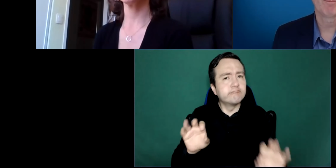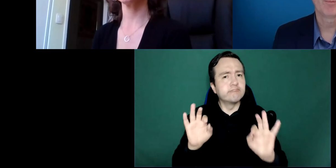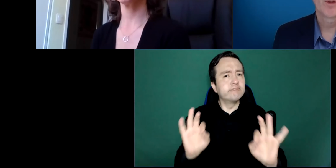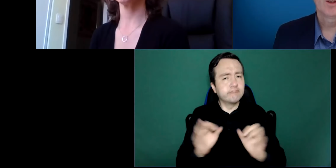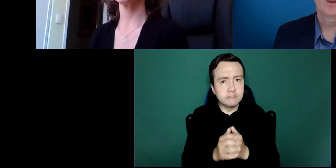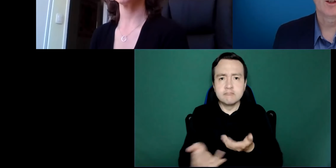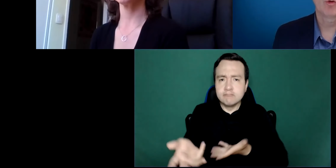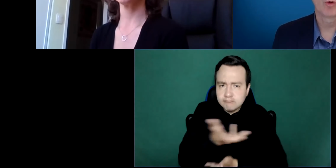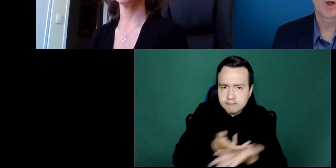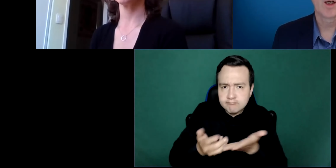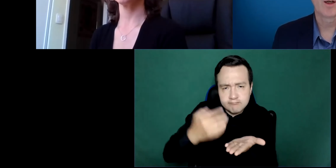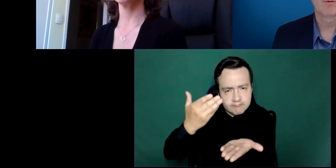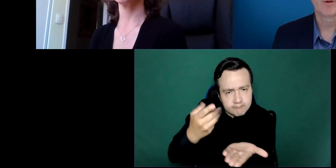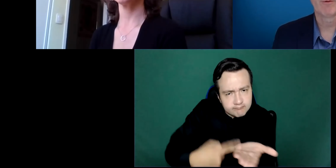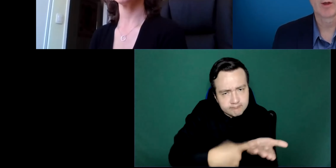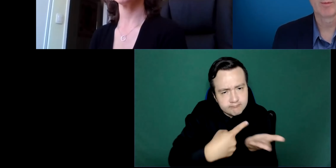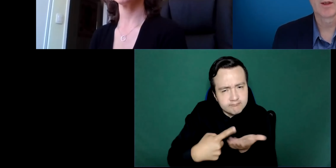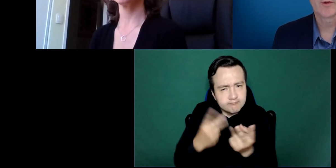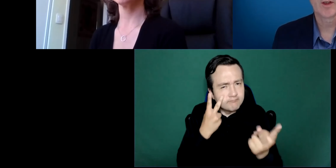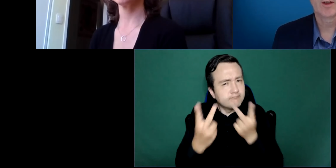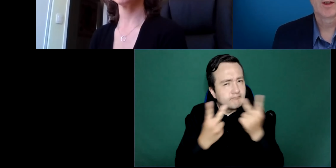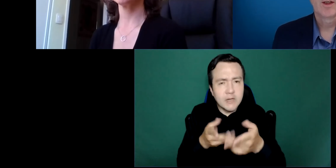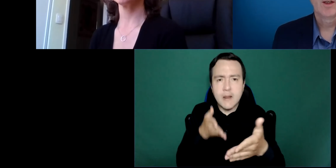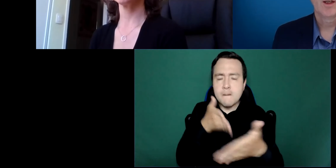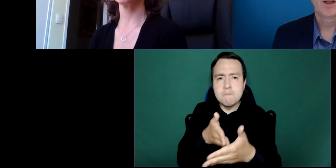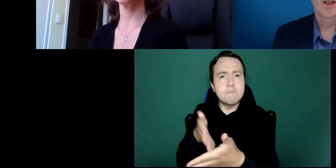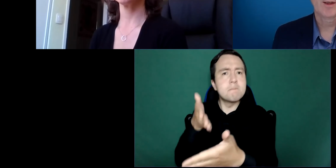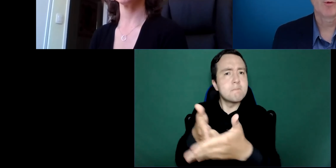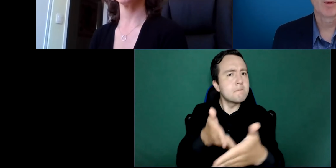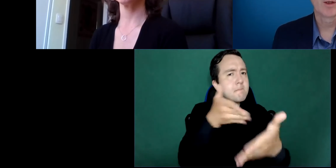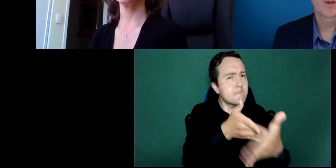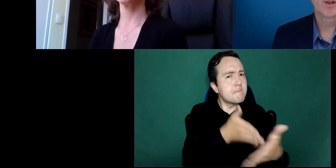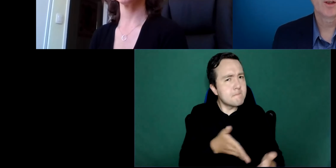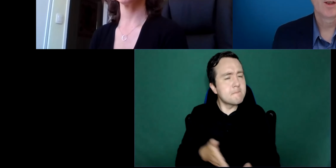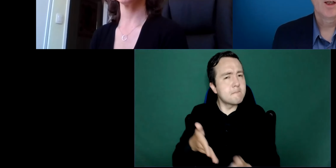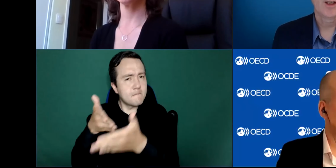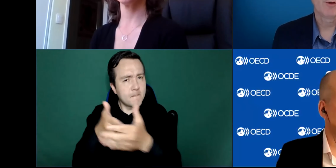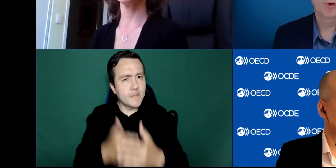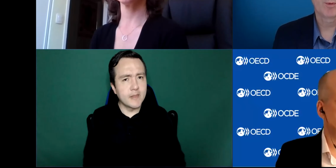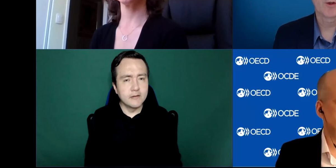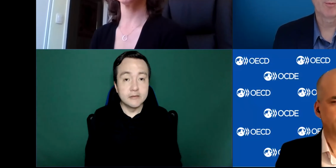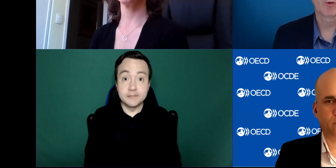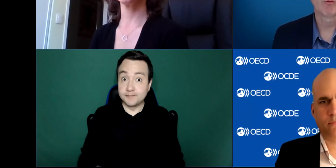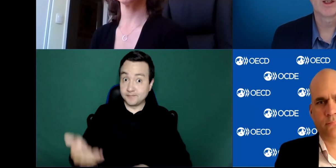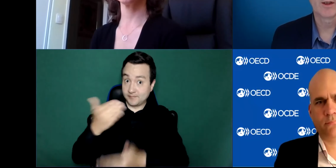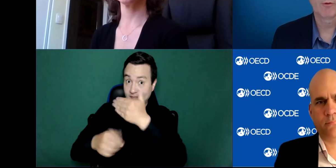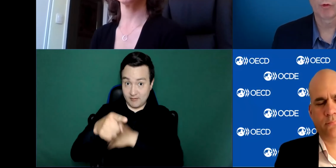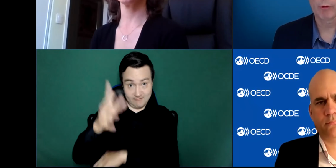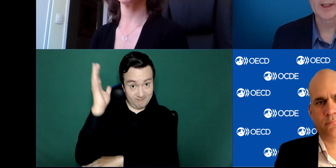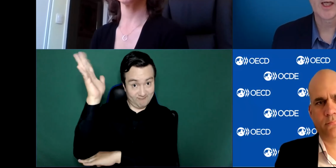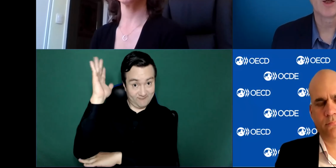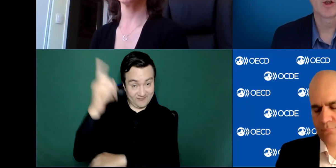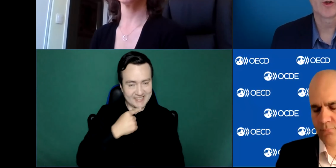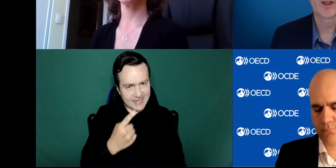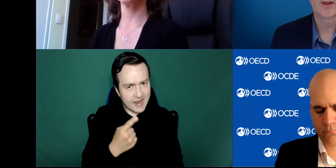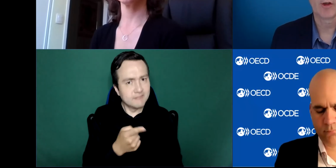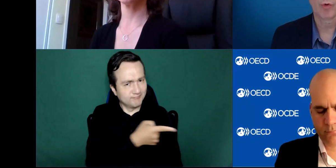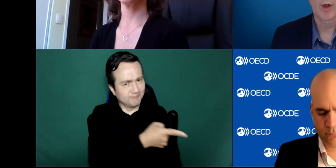tipos de barreras. Otra cosa que mencionaste es el tema de